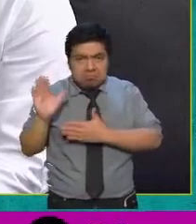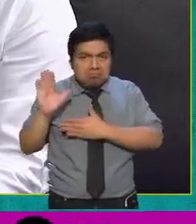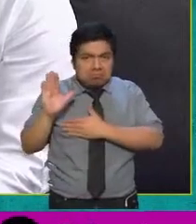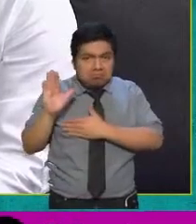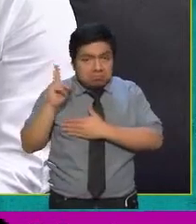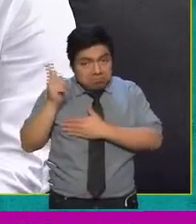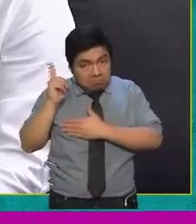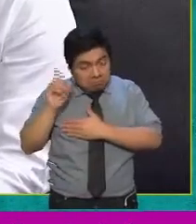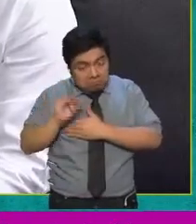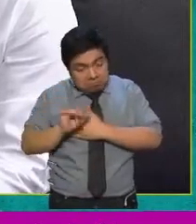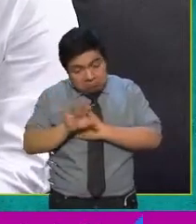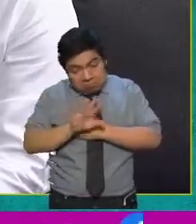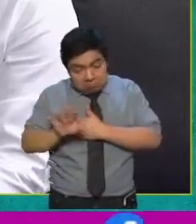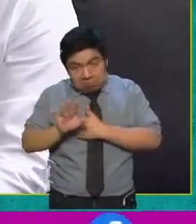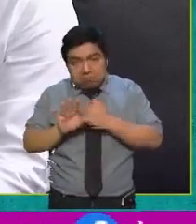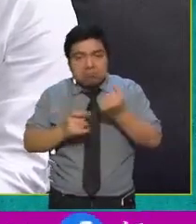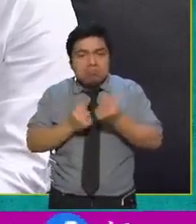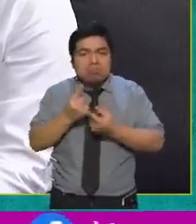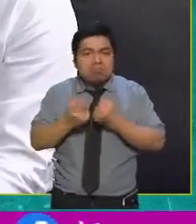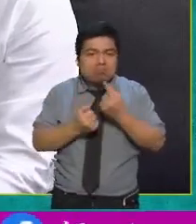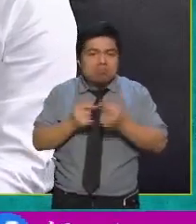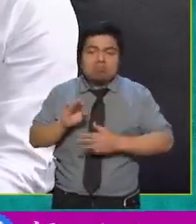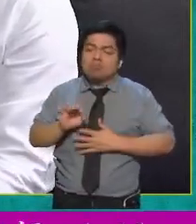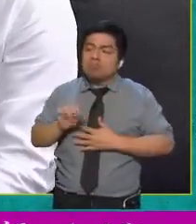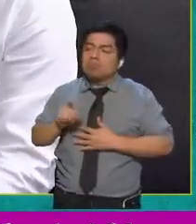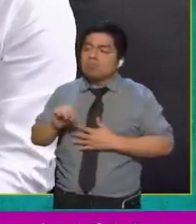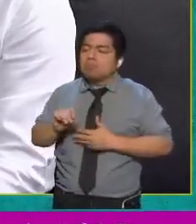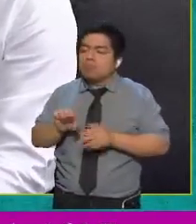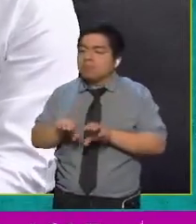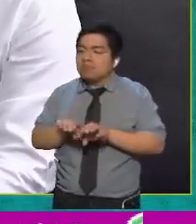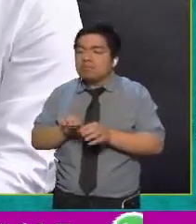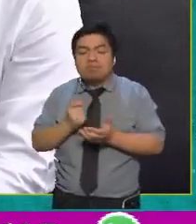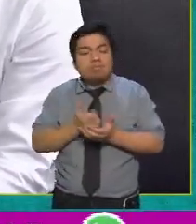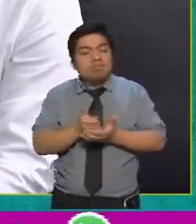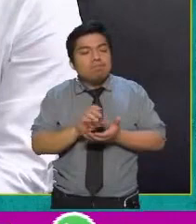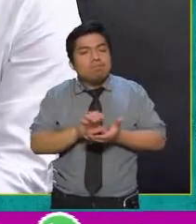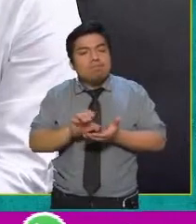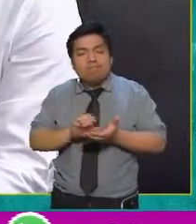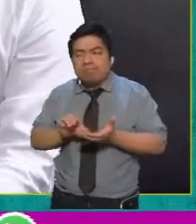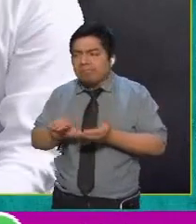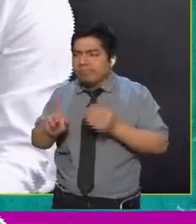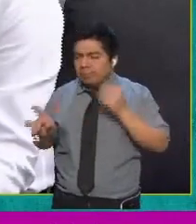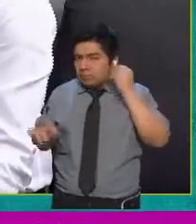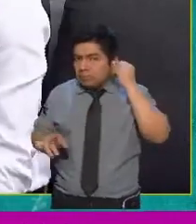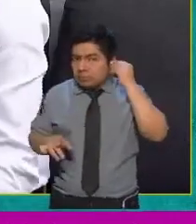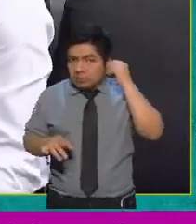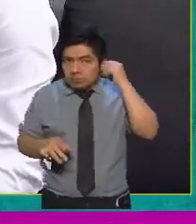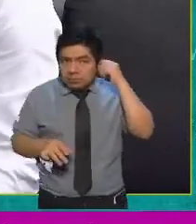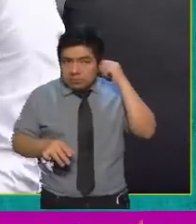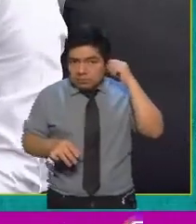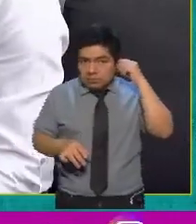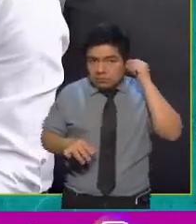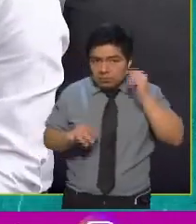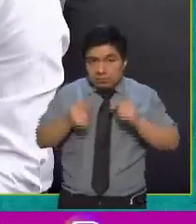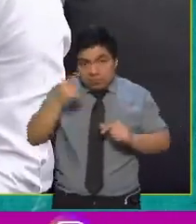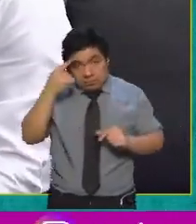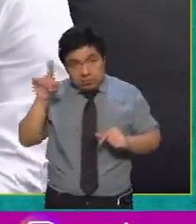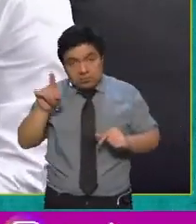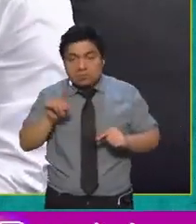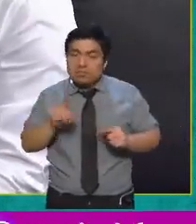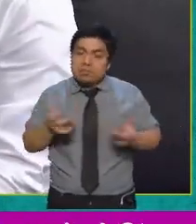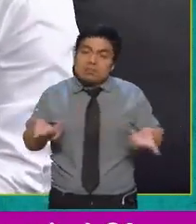Quiz el tema de los bióticos eso estn teniendo ahí algunas complicaciones como dispersar pero pero s pero Pero además no está fácil señora porque